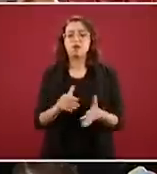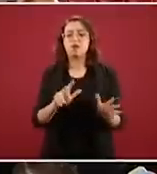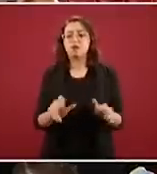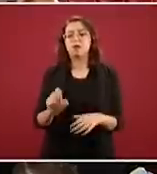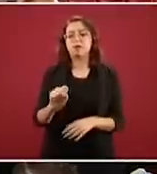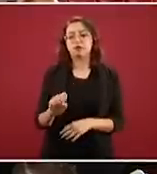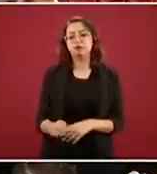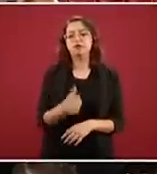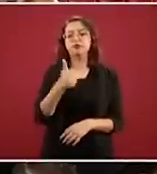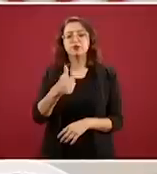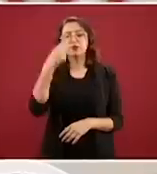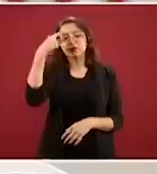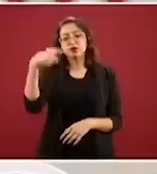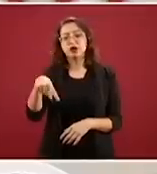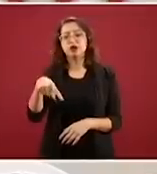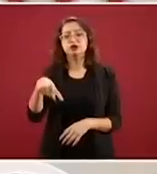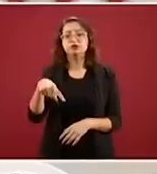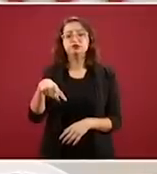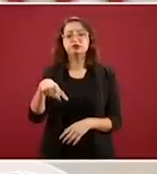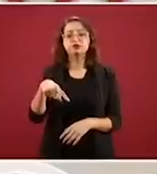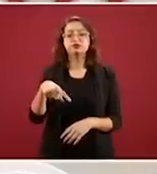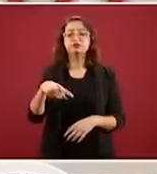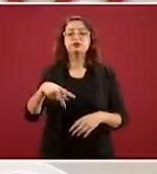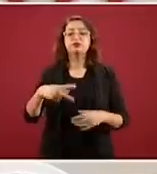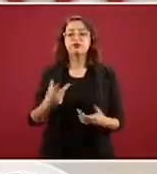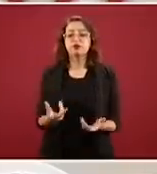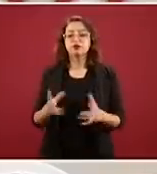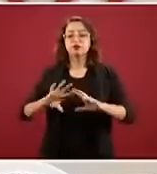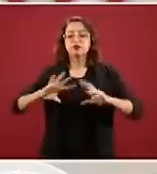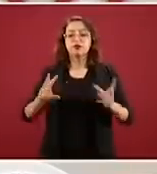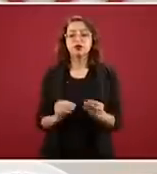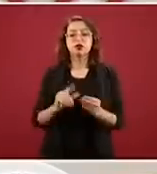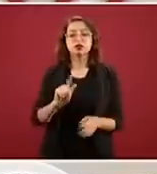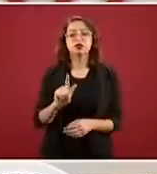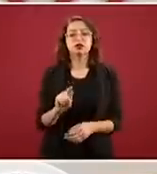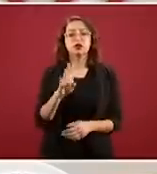17.866 para tener un total de